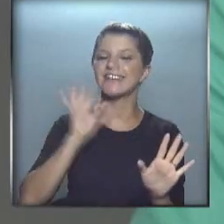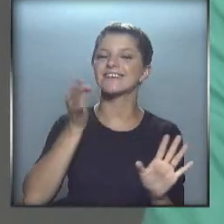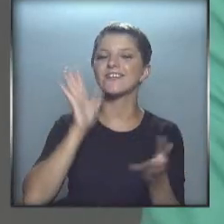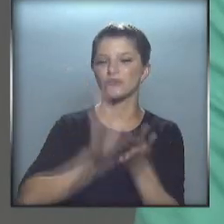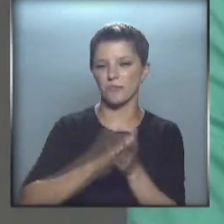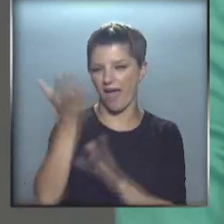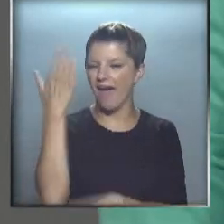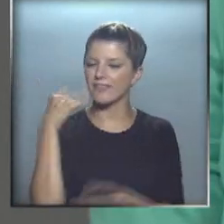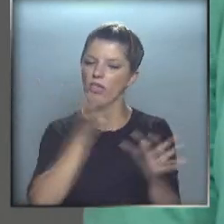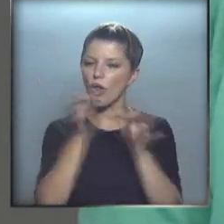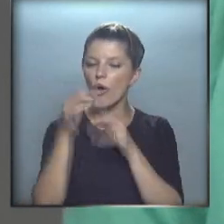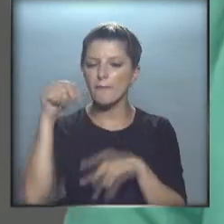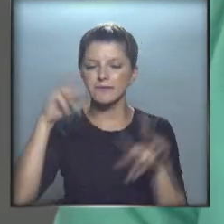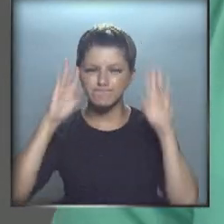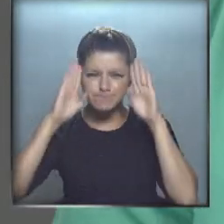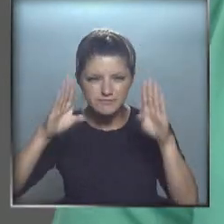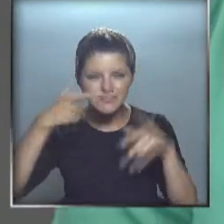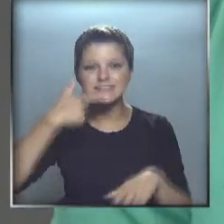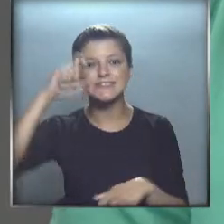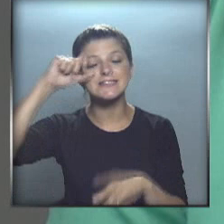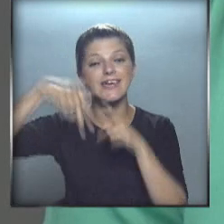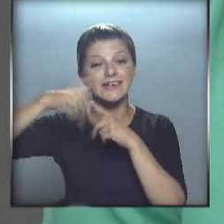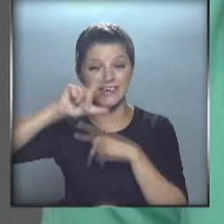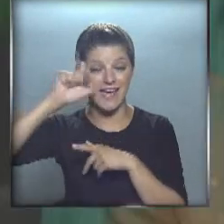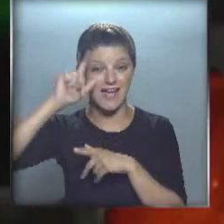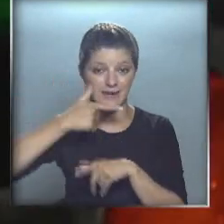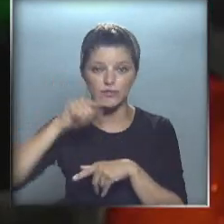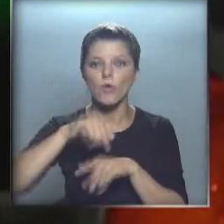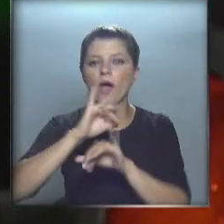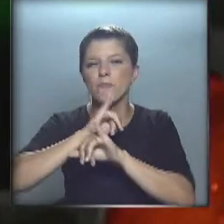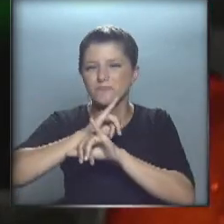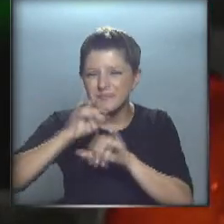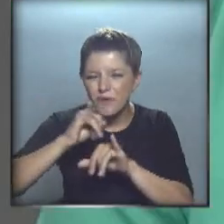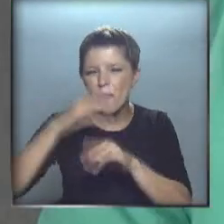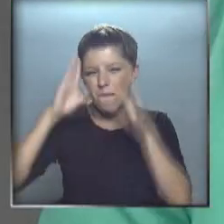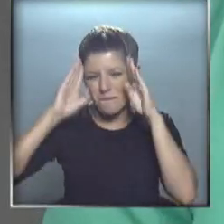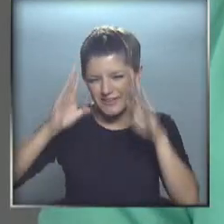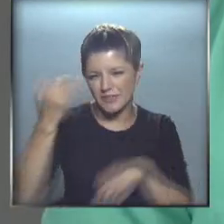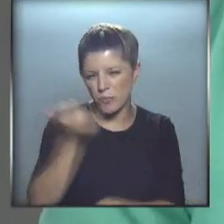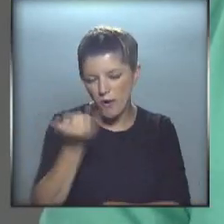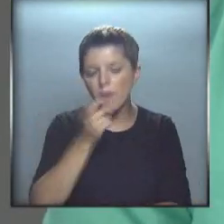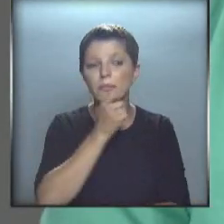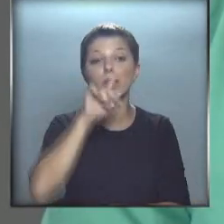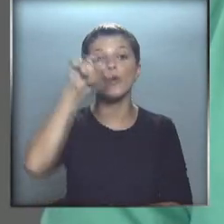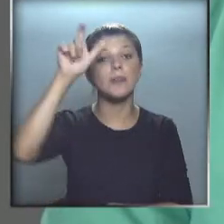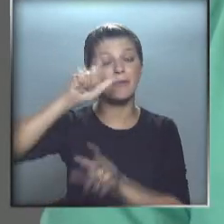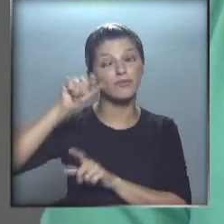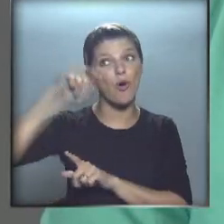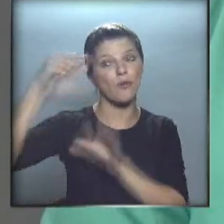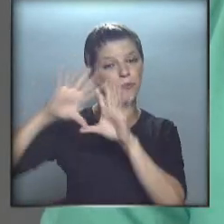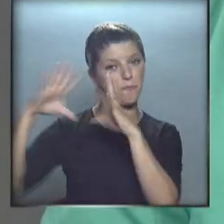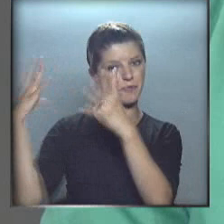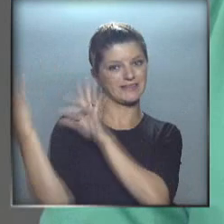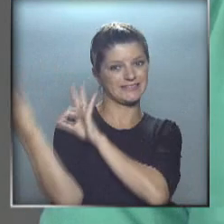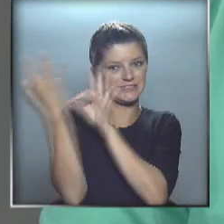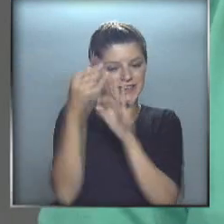charlando y que más me interesó de Señales, es como el mensaje que hay, ¿no? Dando vueltas ahí atrás. Digo, los chicos que vienen de otro planeta, de otra dimensión, es